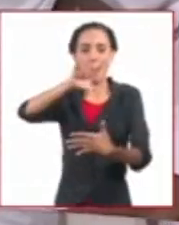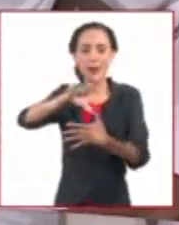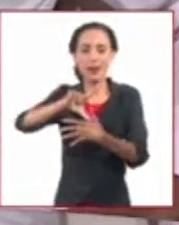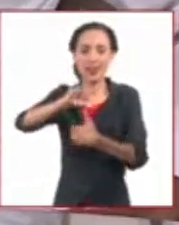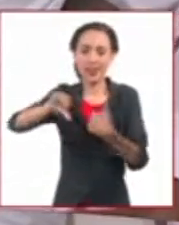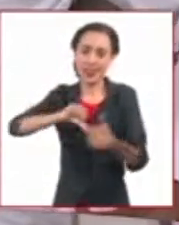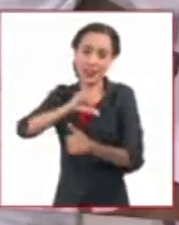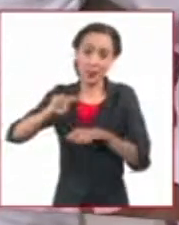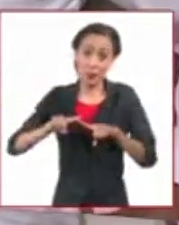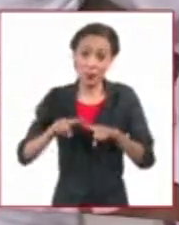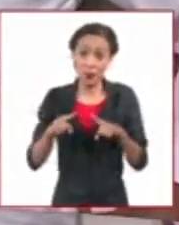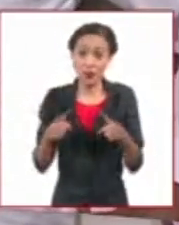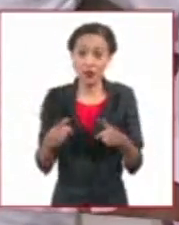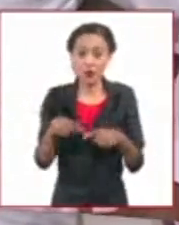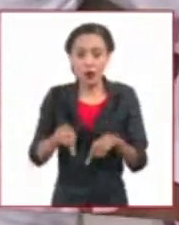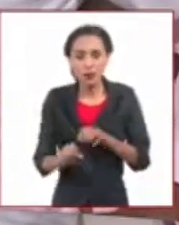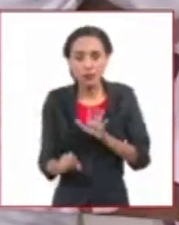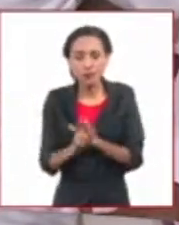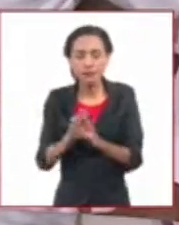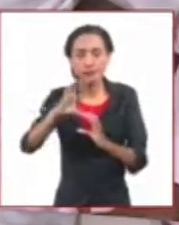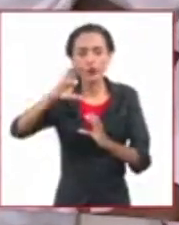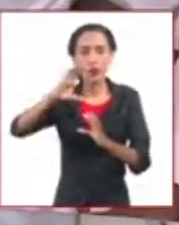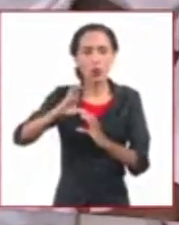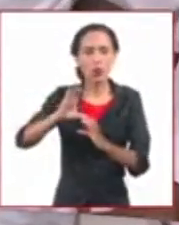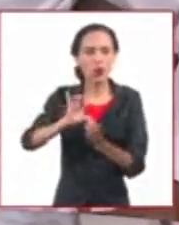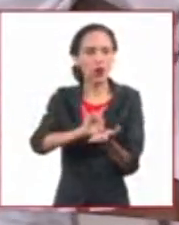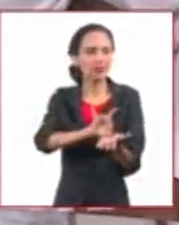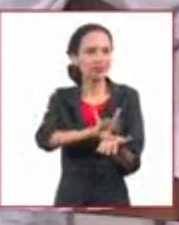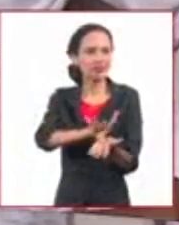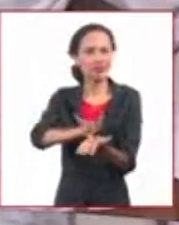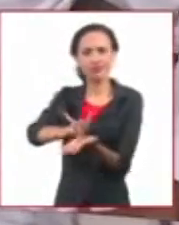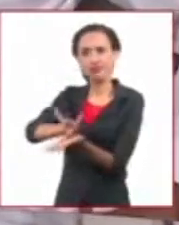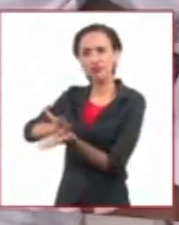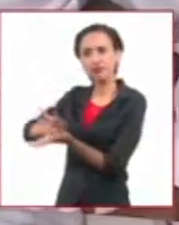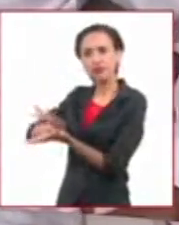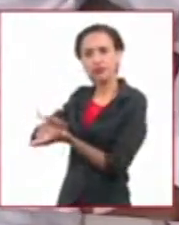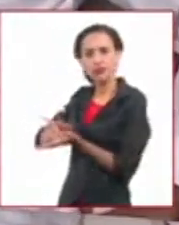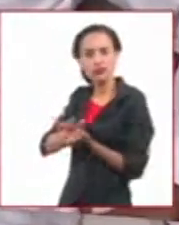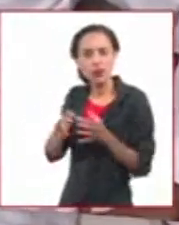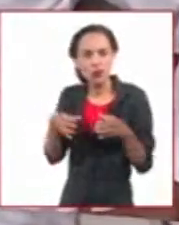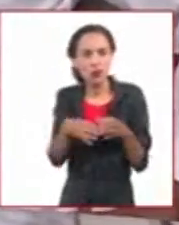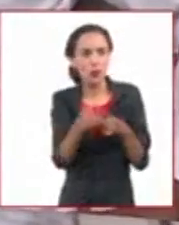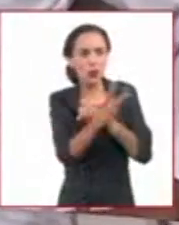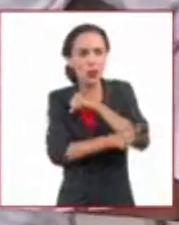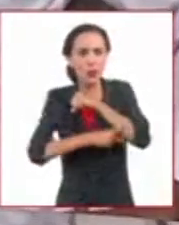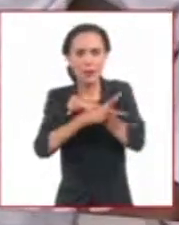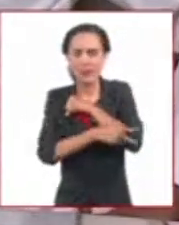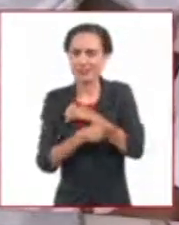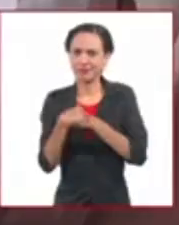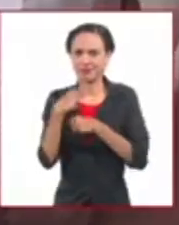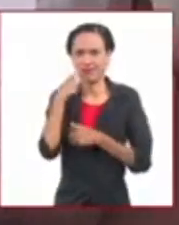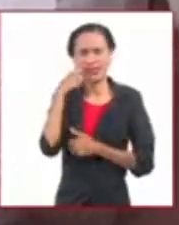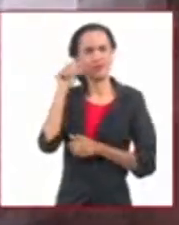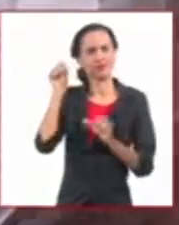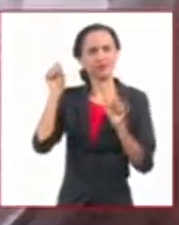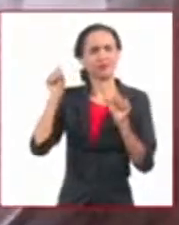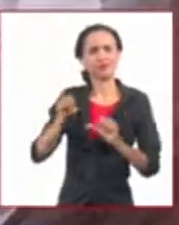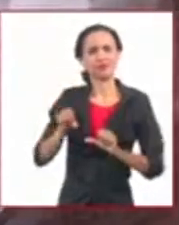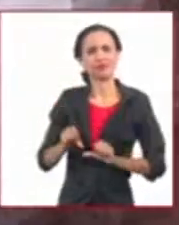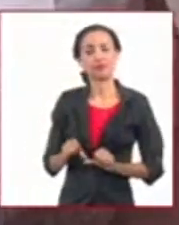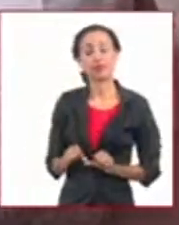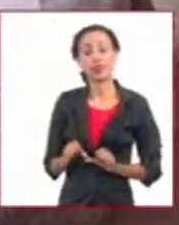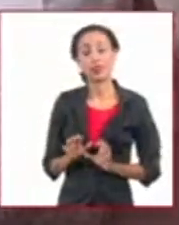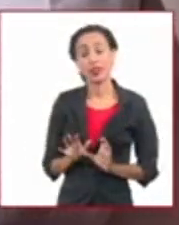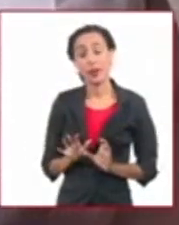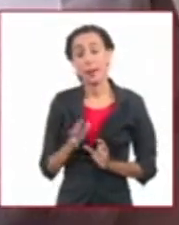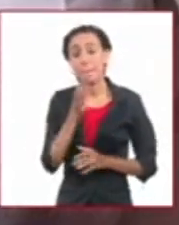haber comenzado la cumbre excluyendo a un grupo de países era sentar un muy mal precedente y parece haber sido una